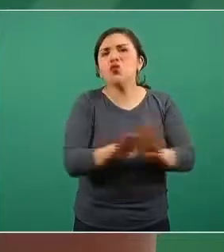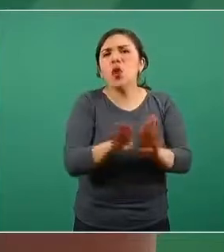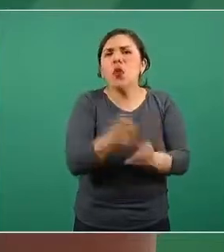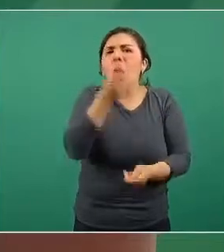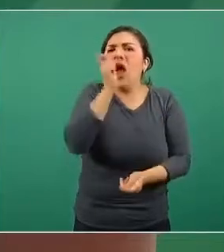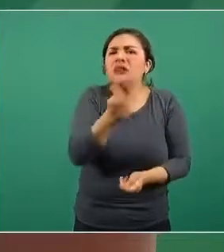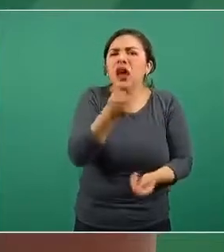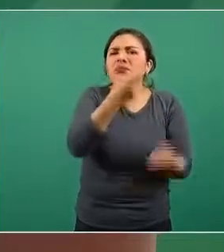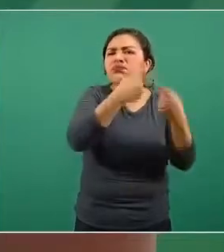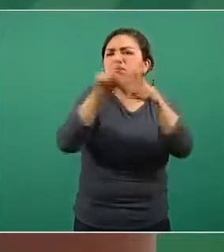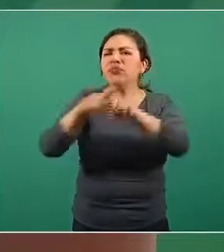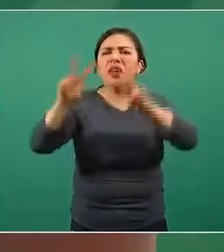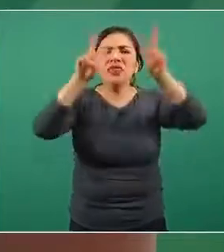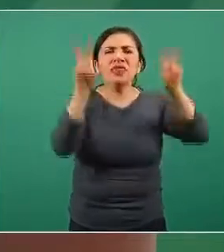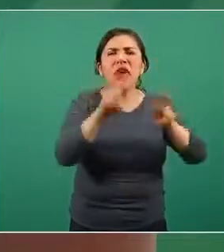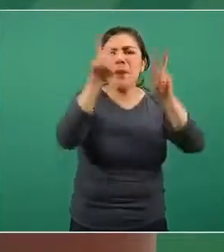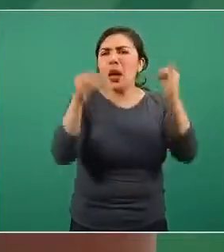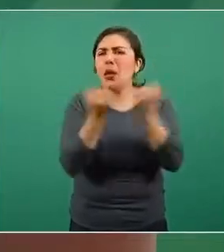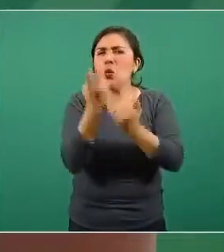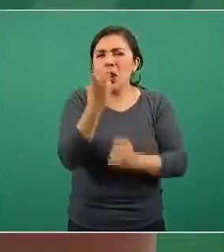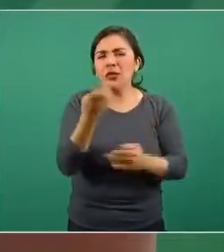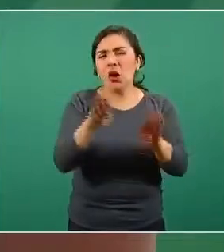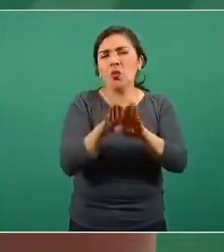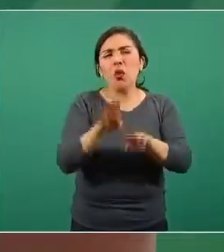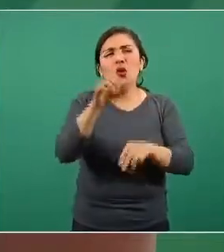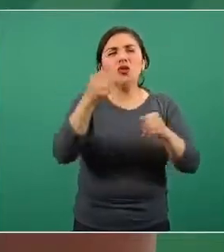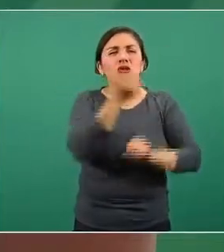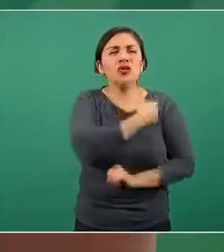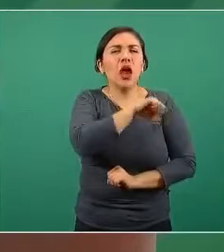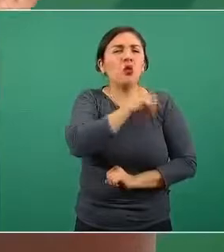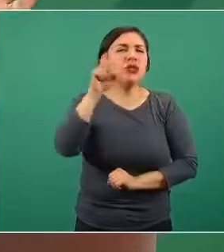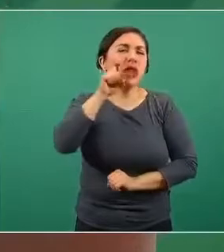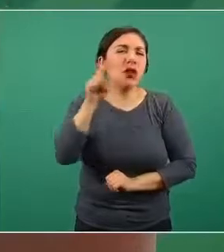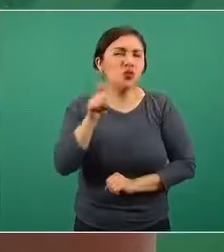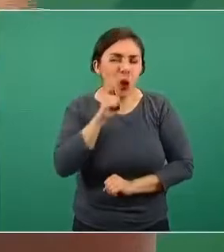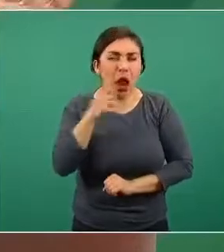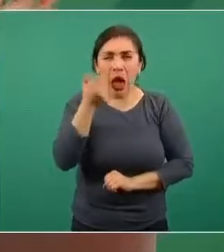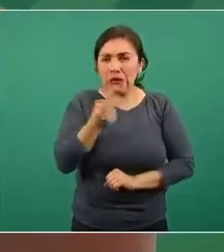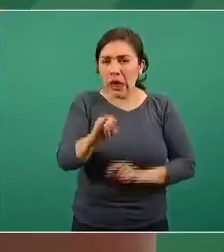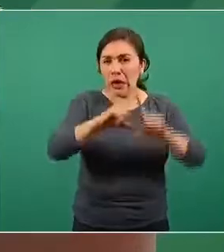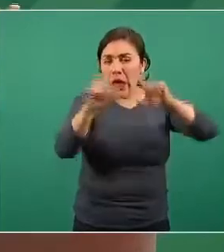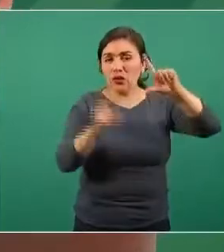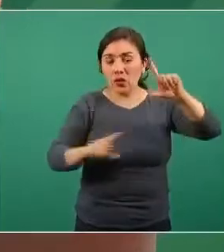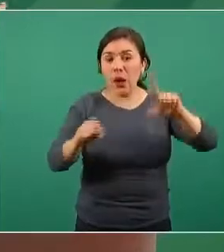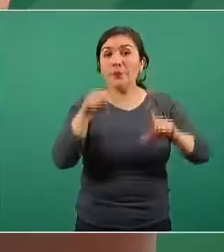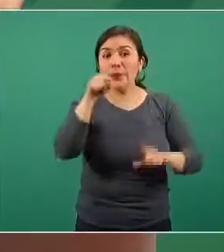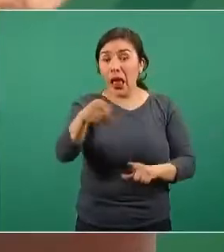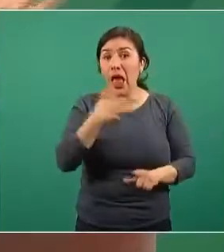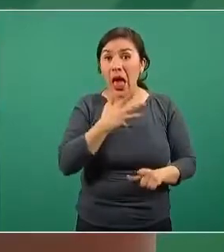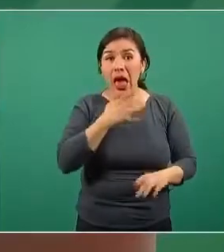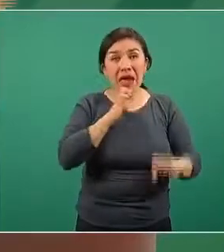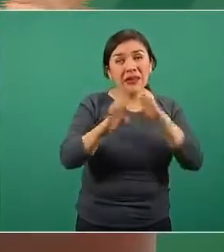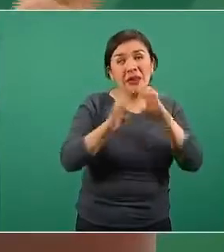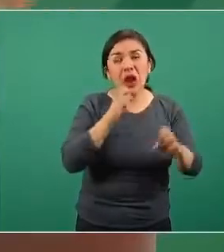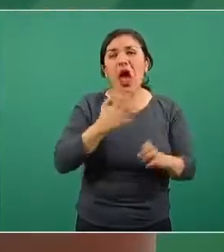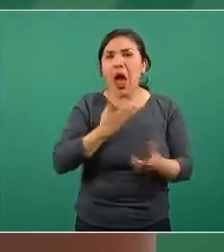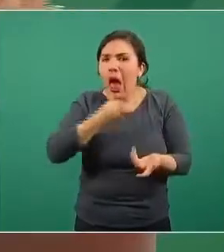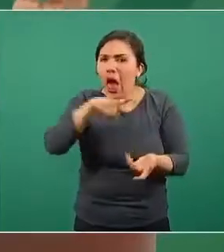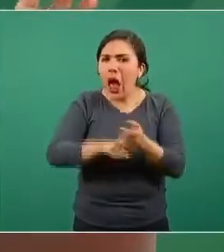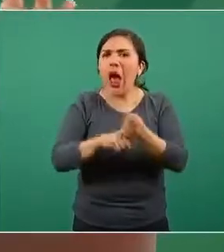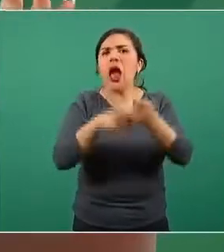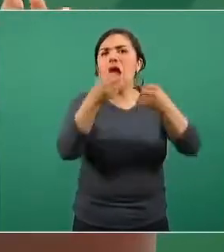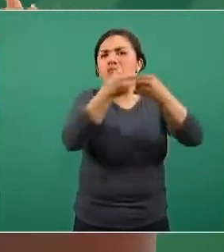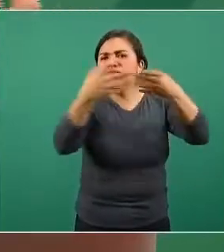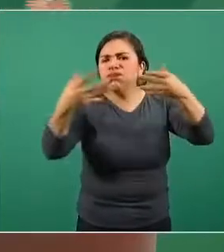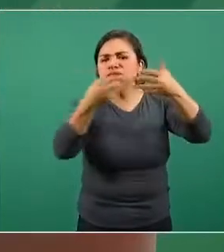diversos temas, incluyendo esta parte de salud sexual a nivel nacional. Se encuentran en esa encuesta desglosados